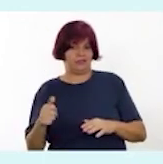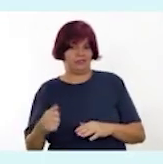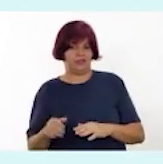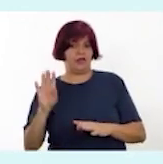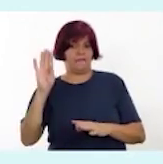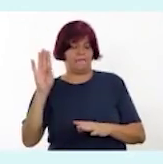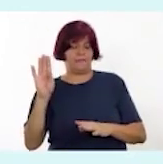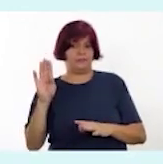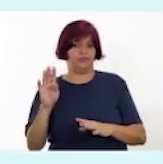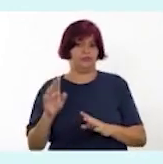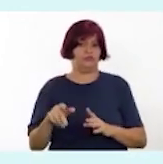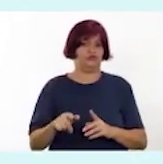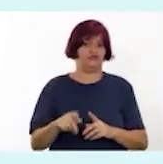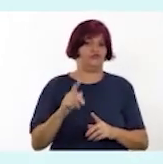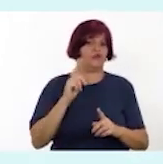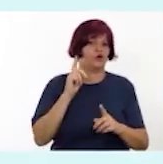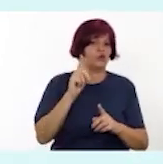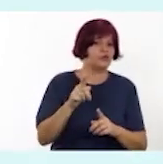Y